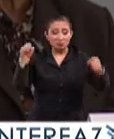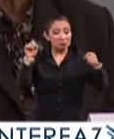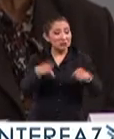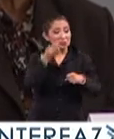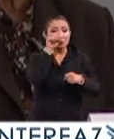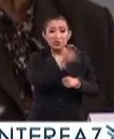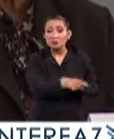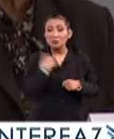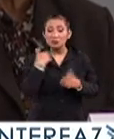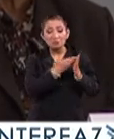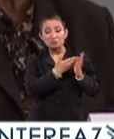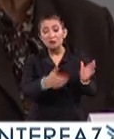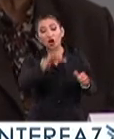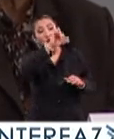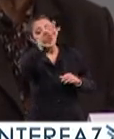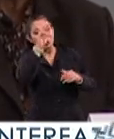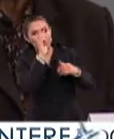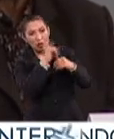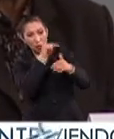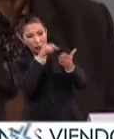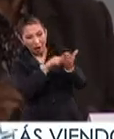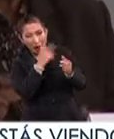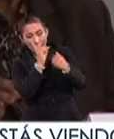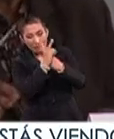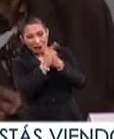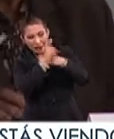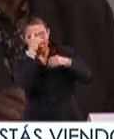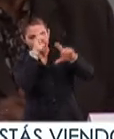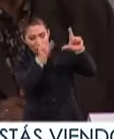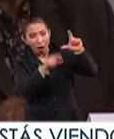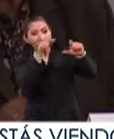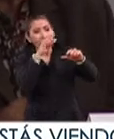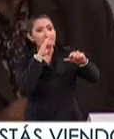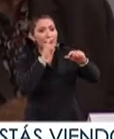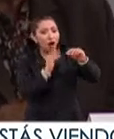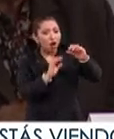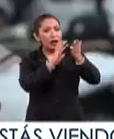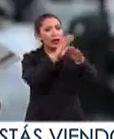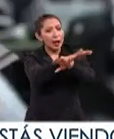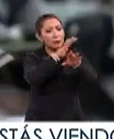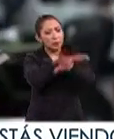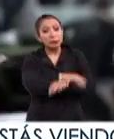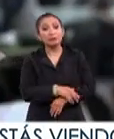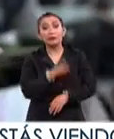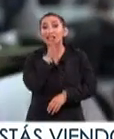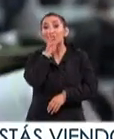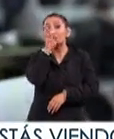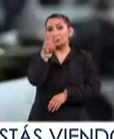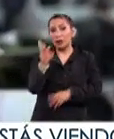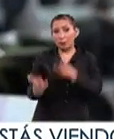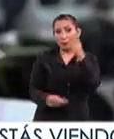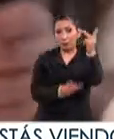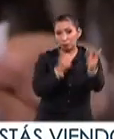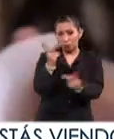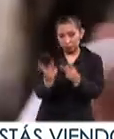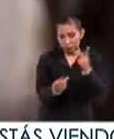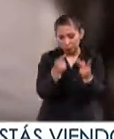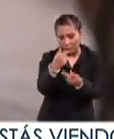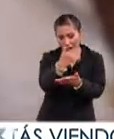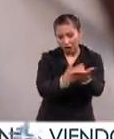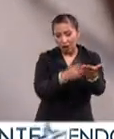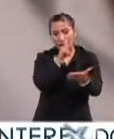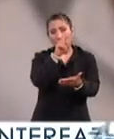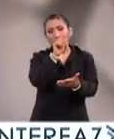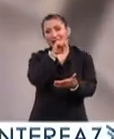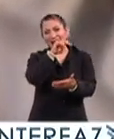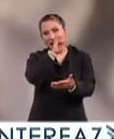sucedió en el resto del país o en el conjunto del país donde hubo una leve mejoría. Los resultados de las pruebas estandarizadas como